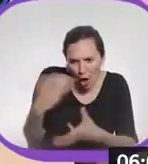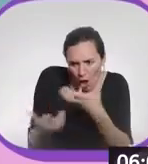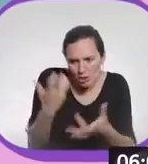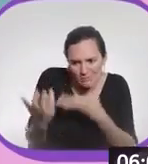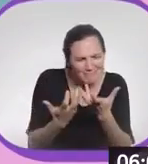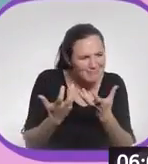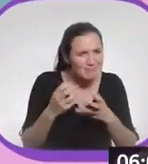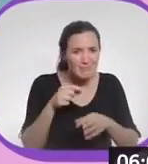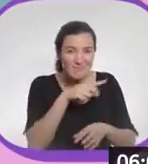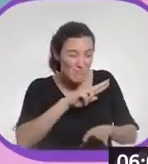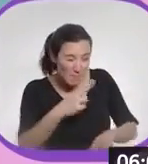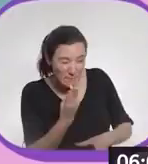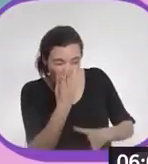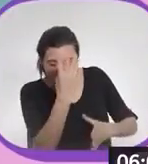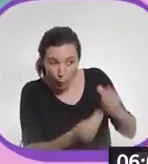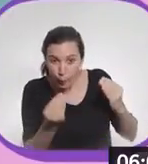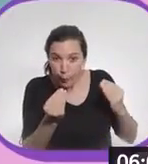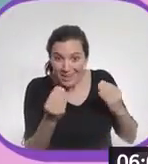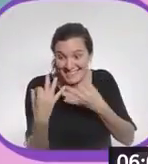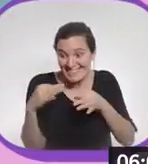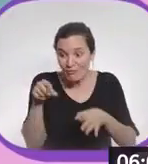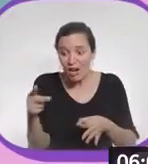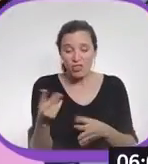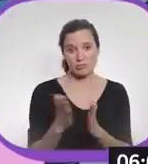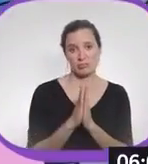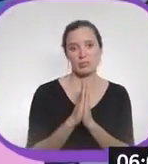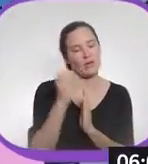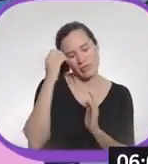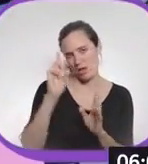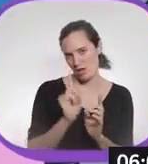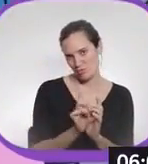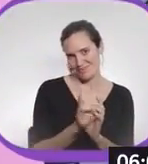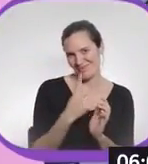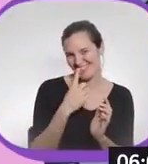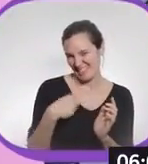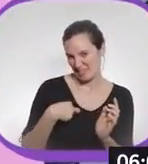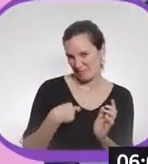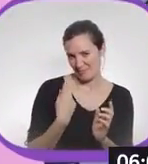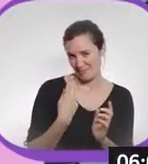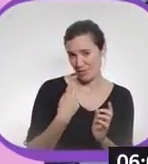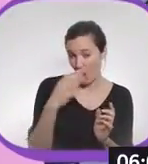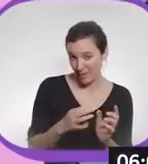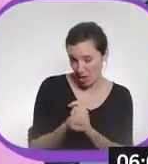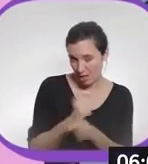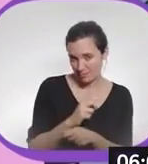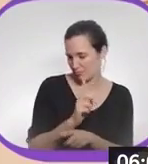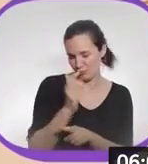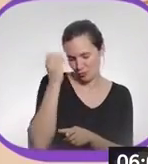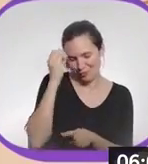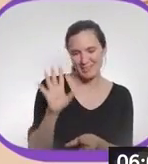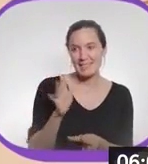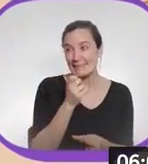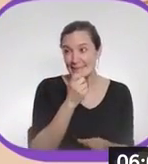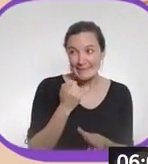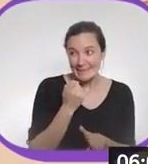día, destrúyela ahora y déjame salvar a Wanda, Cosmo y Pooh! ¡Olvídalo, Timmy! ¡Nada de lo que digas te hará cambiar de opinión! ¿Qué